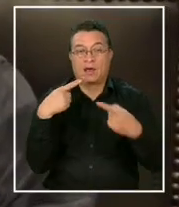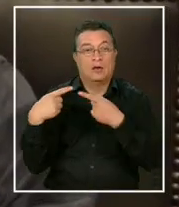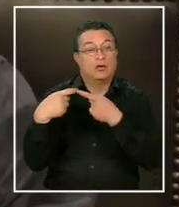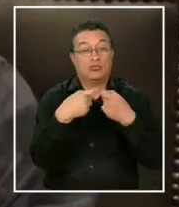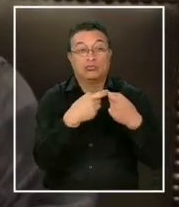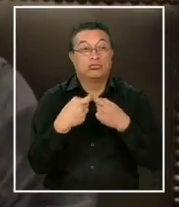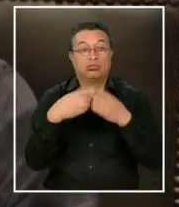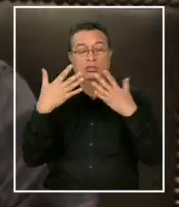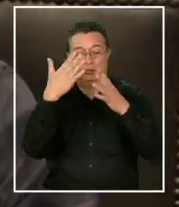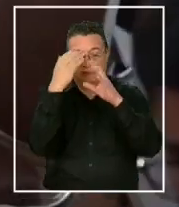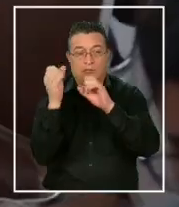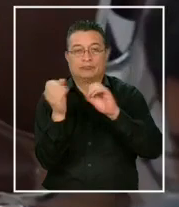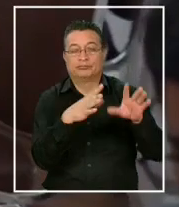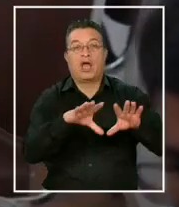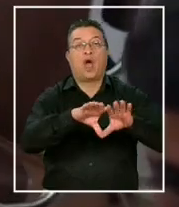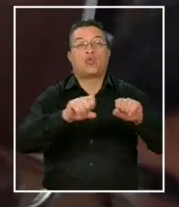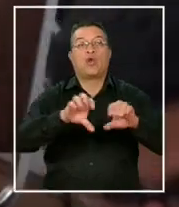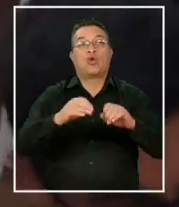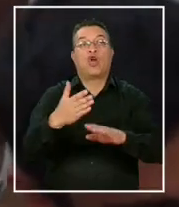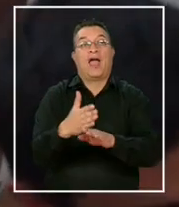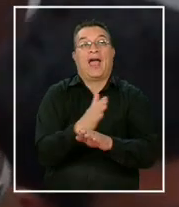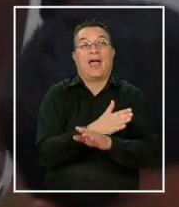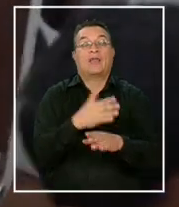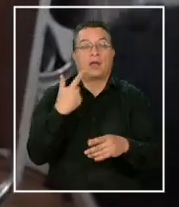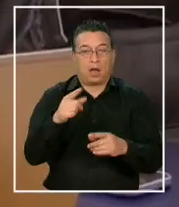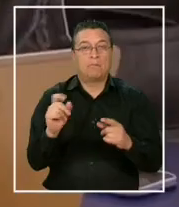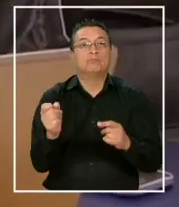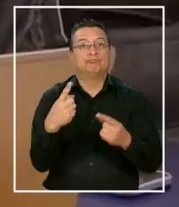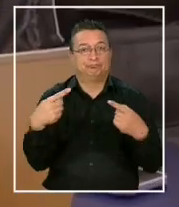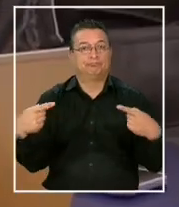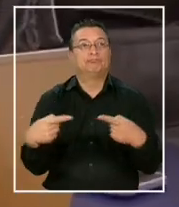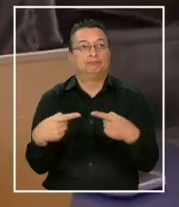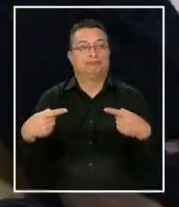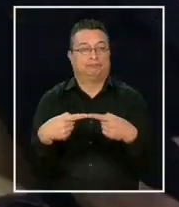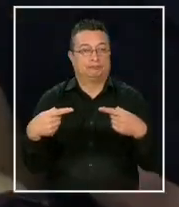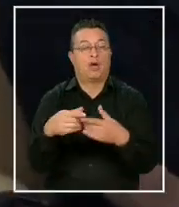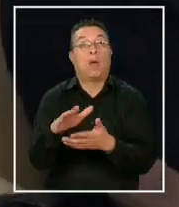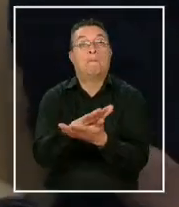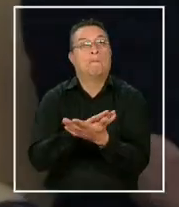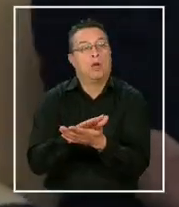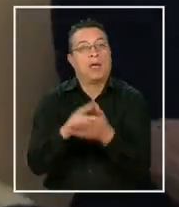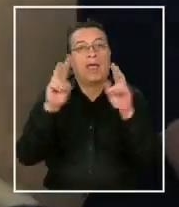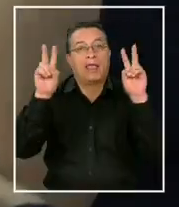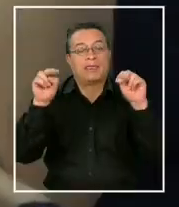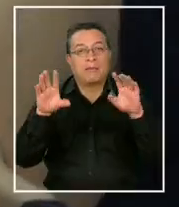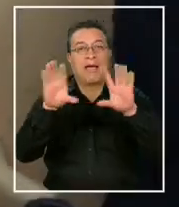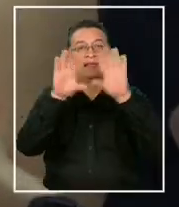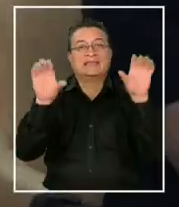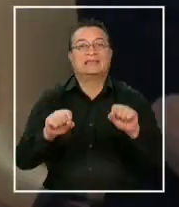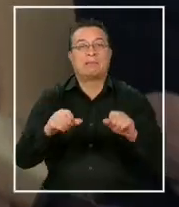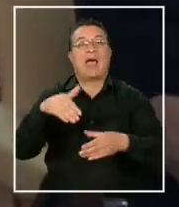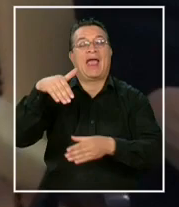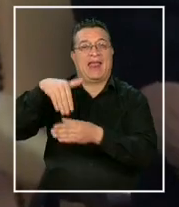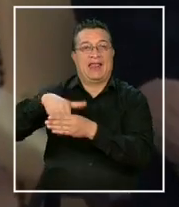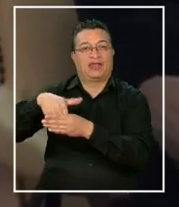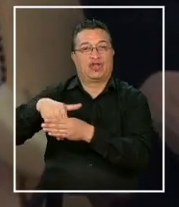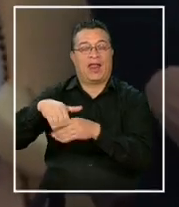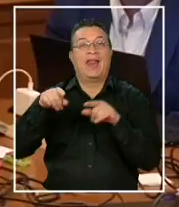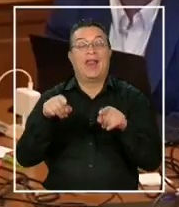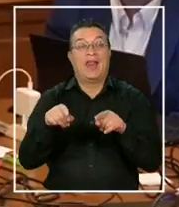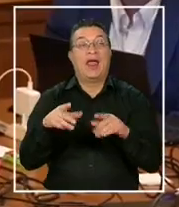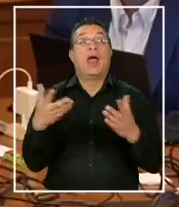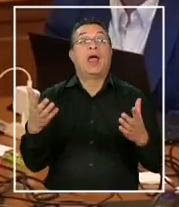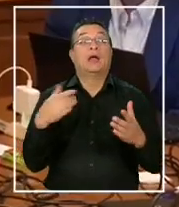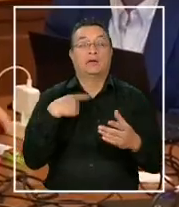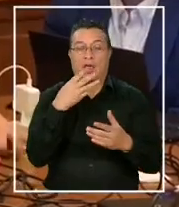dejó atrás los acuerdos previos y que evidenció los primeros conflictos, por ejemplo, en materia de sistema electoral. La oposición en este